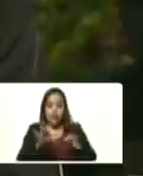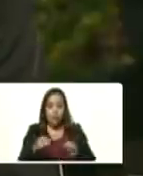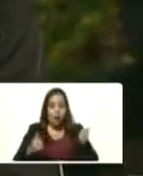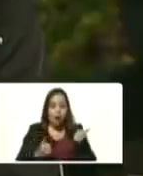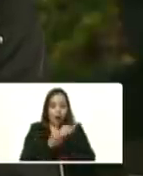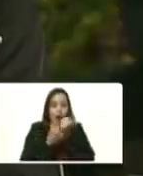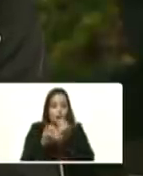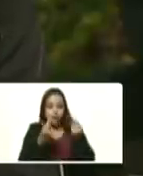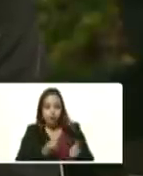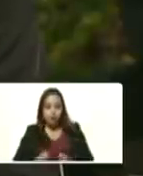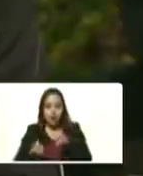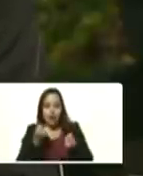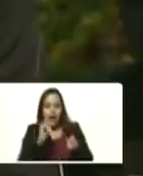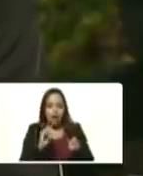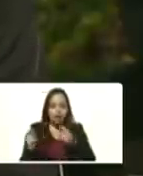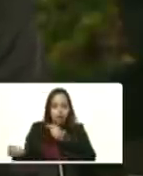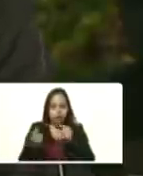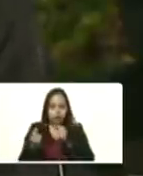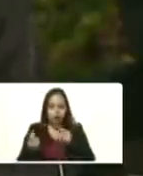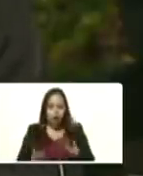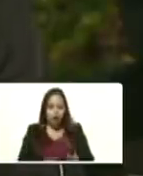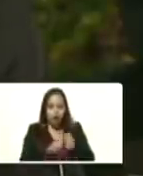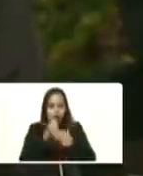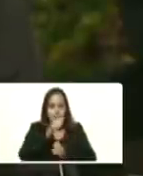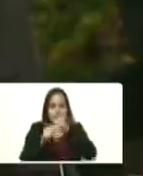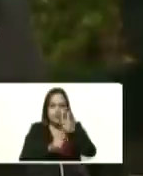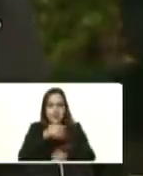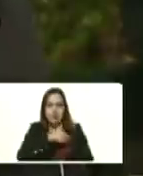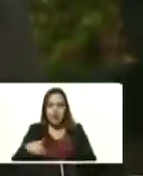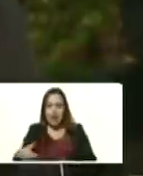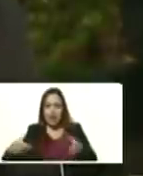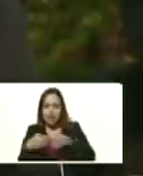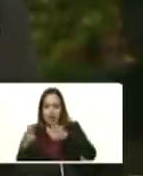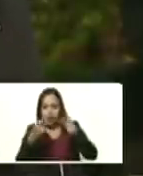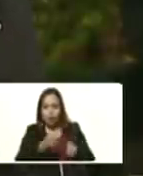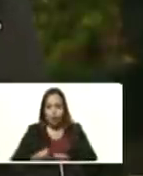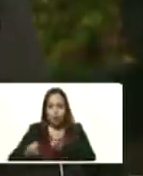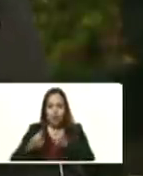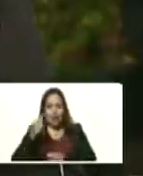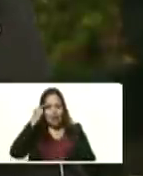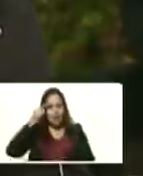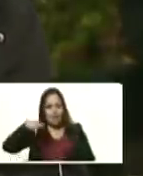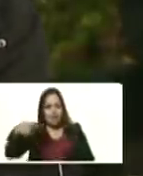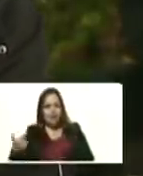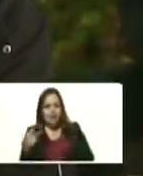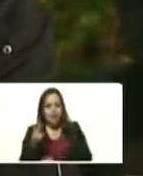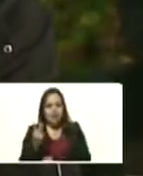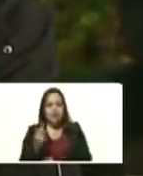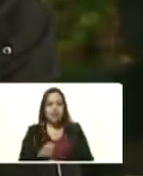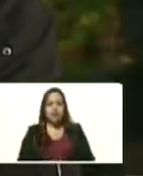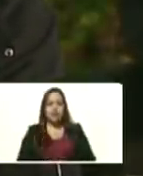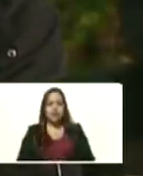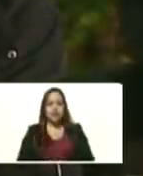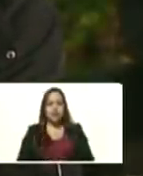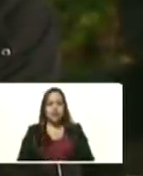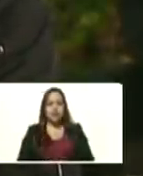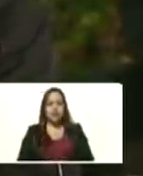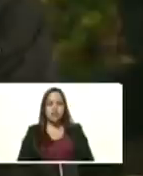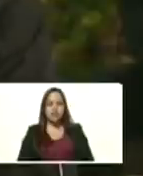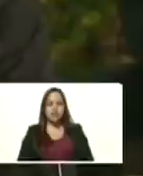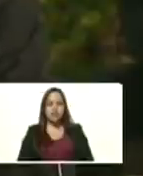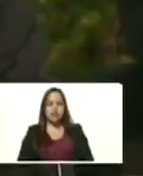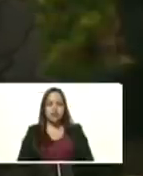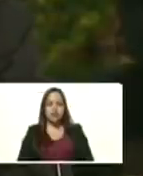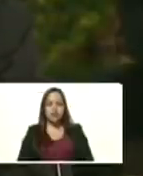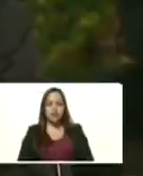que vamos a debatir con la compañera vicepresidenta y todo el equipo económico el día de mañana el día viernes es muy probable que